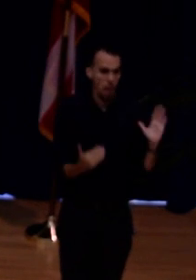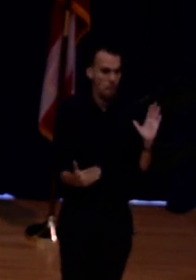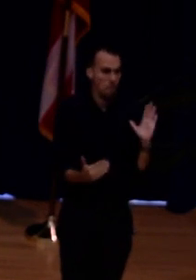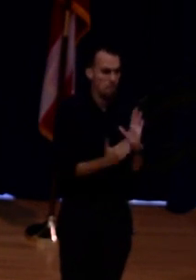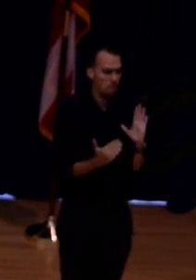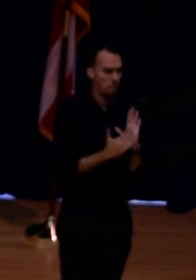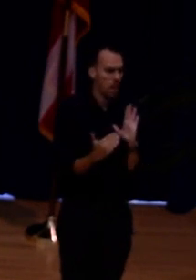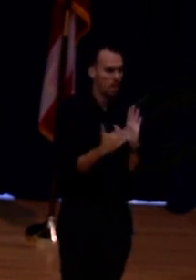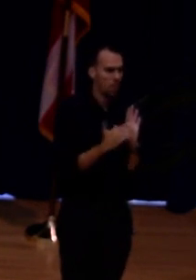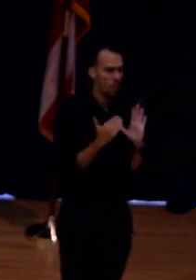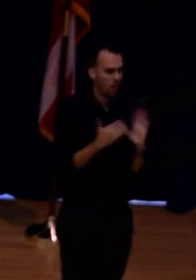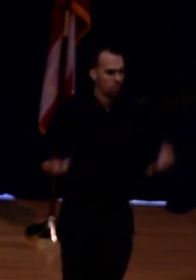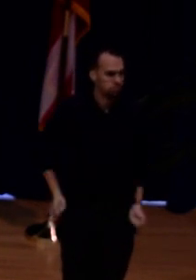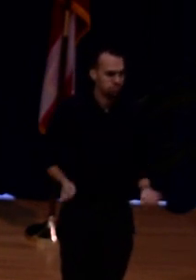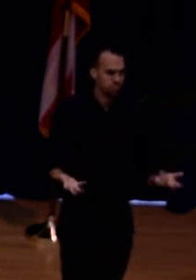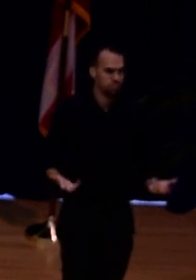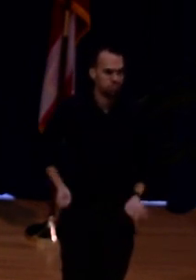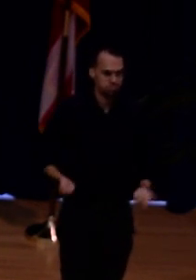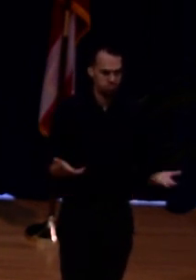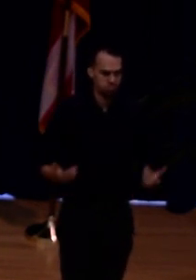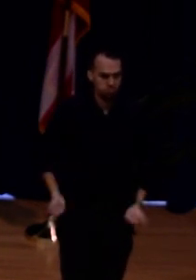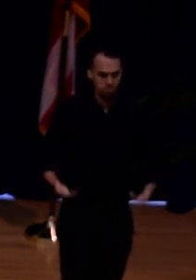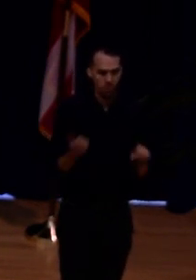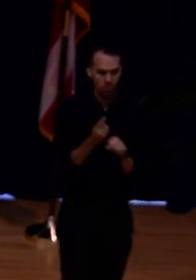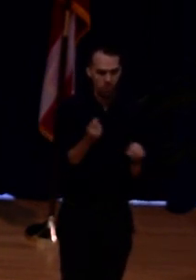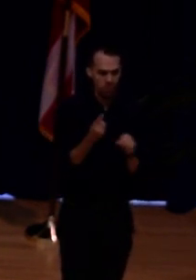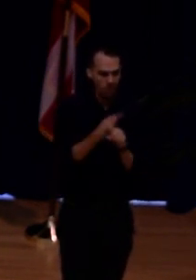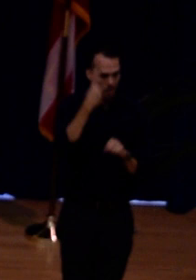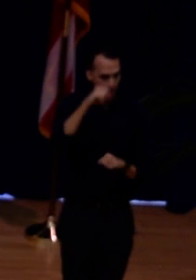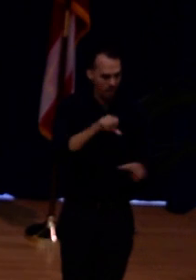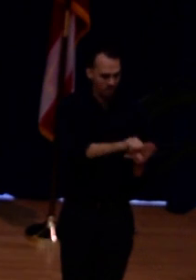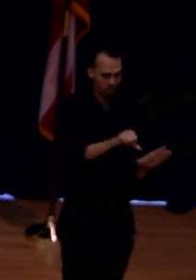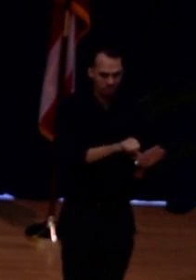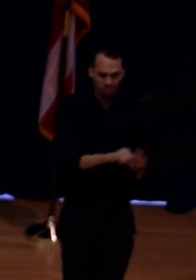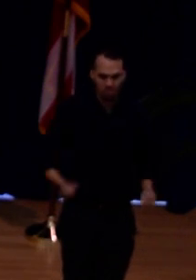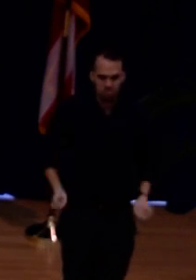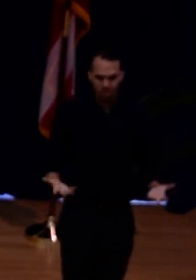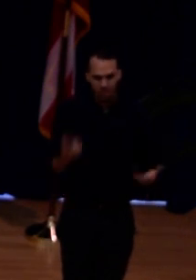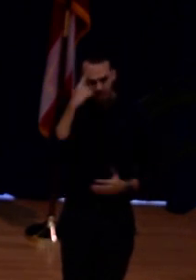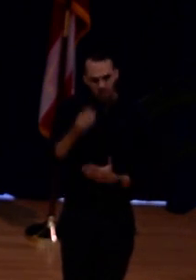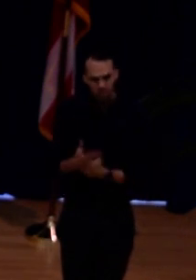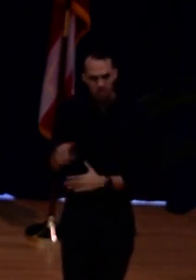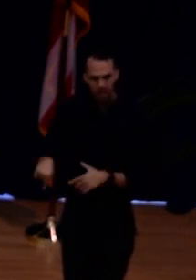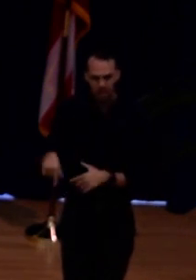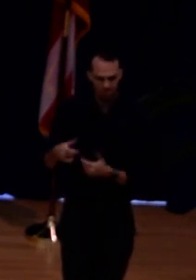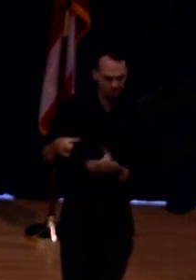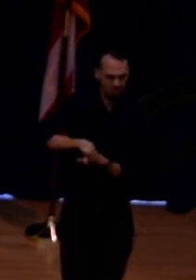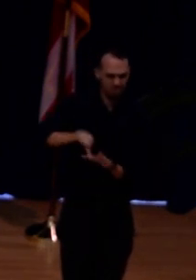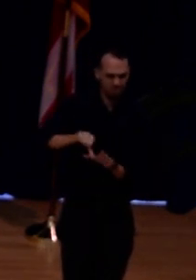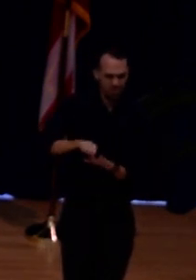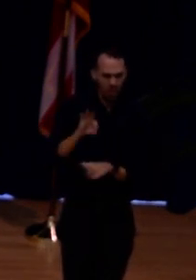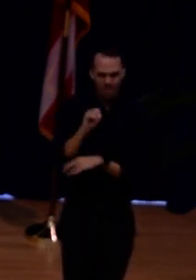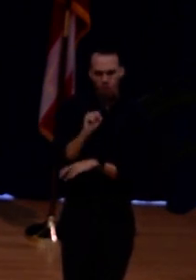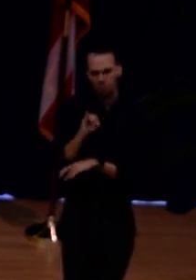de dólares que gastamos anualmente para comprar esos combustibles fósiles, ¿verdad? Así que empecemos